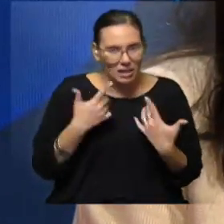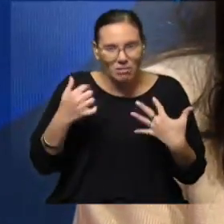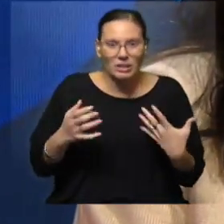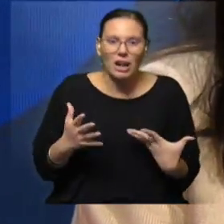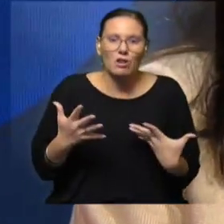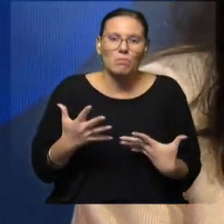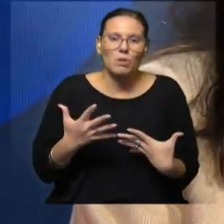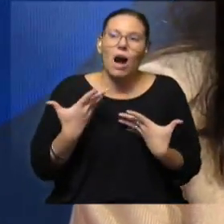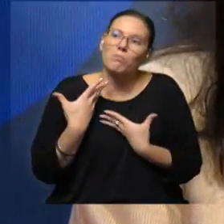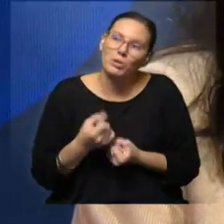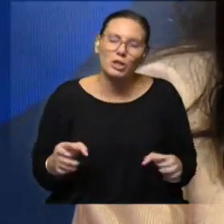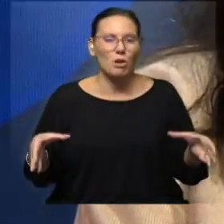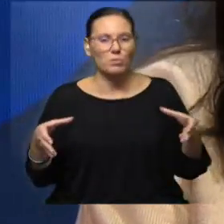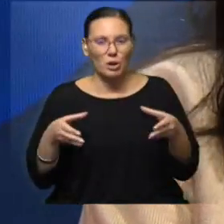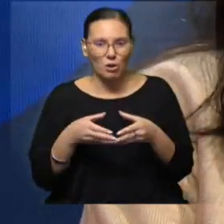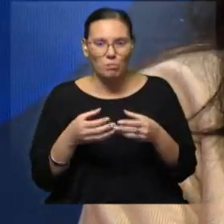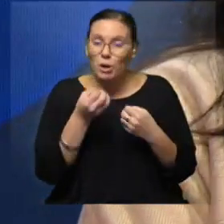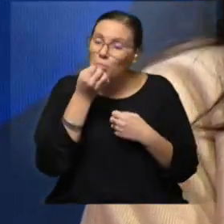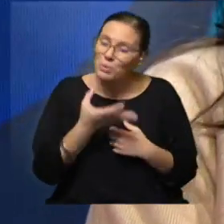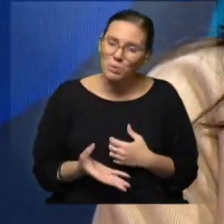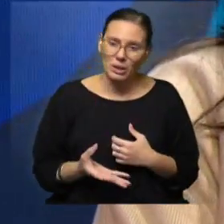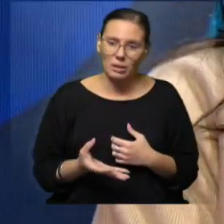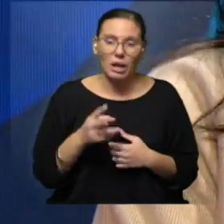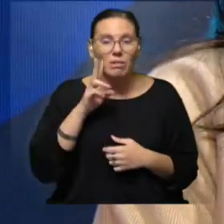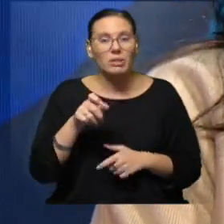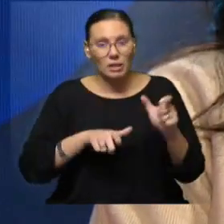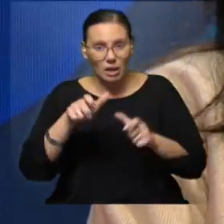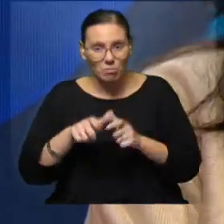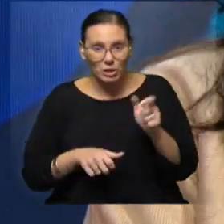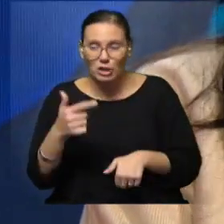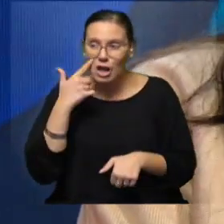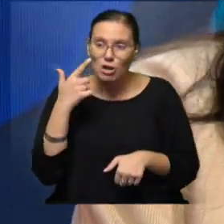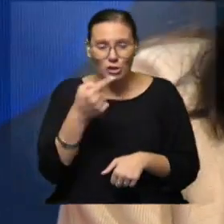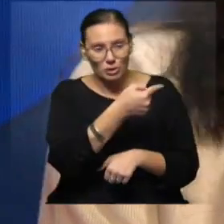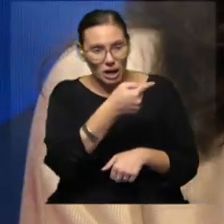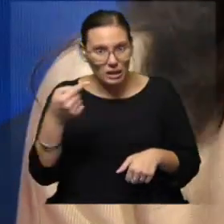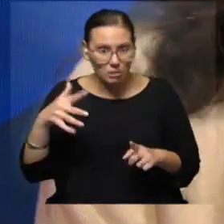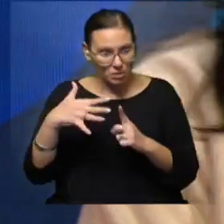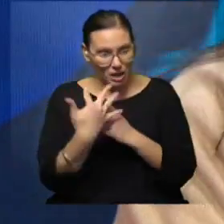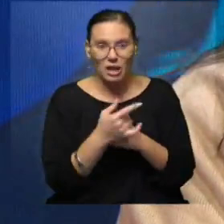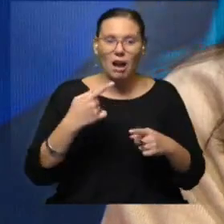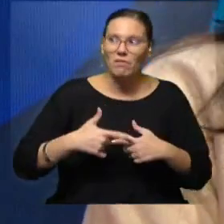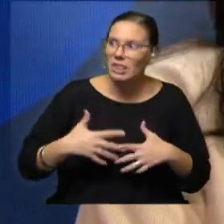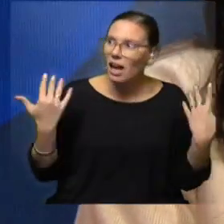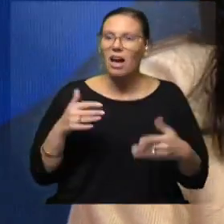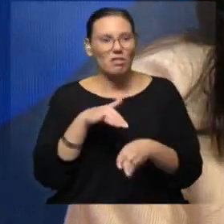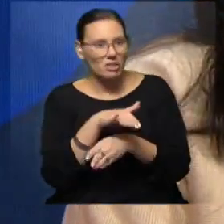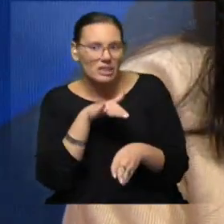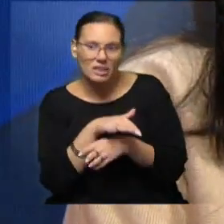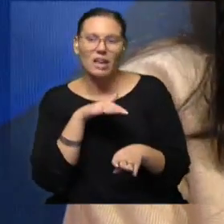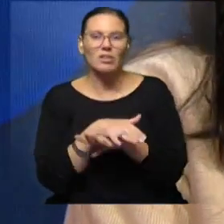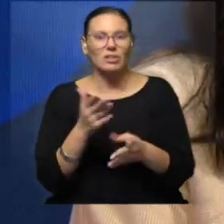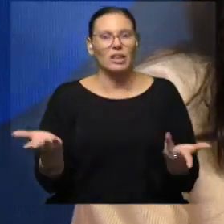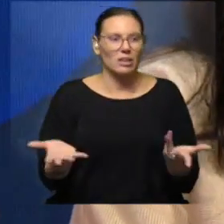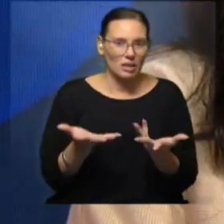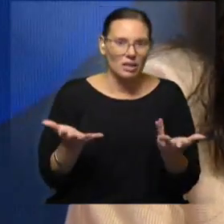abrazado por una comunidad que está muy, muy buena, y ves a la gente que fuiste conociendo durante la semana alrededor tuyo festejando y felicitándote